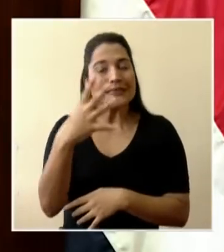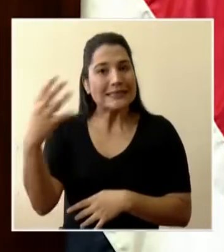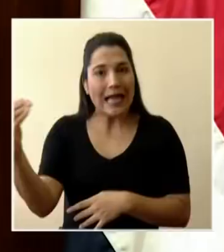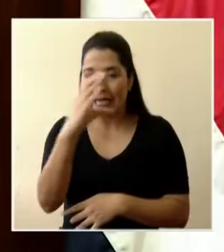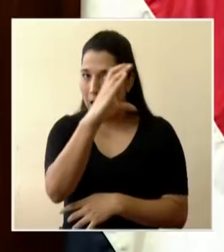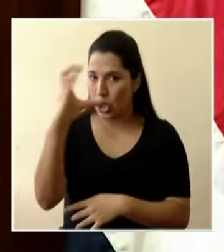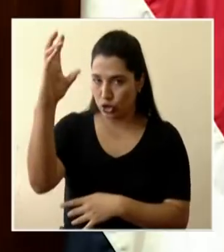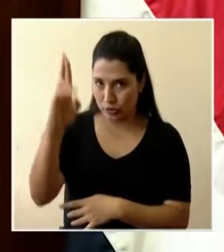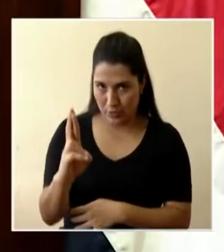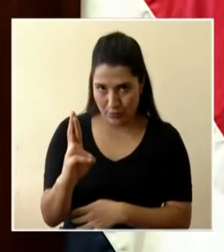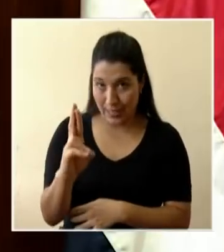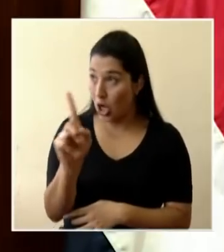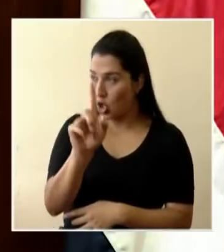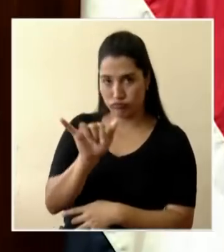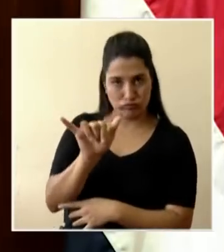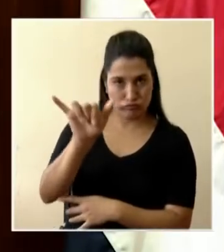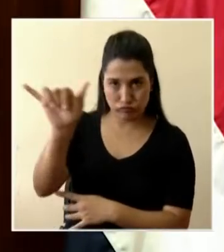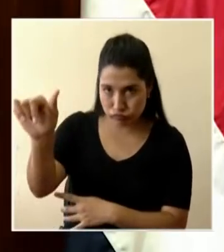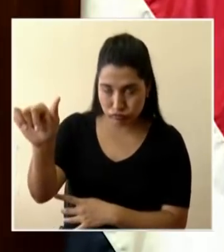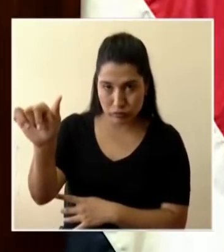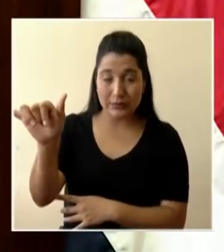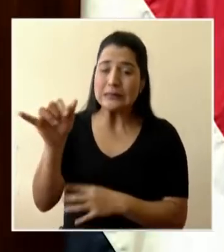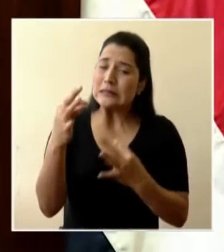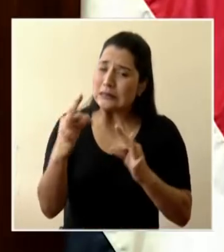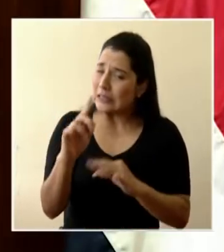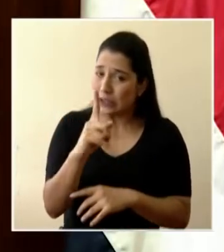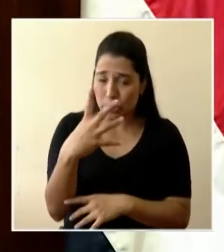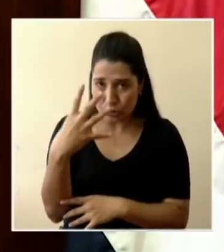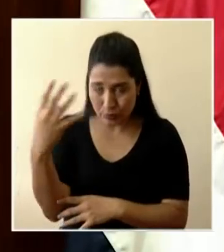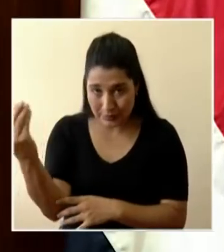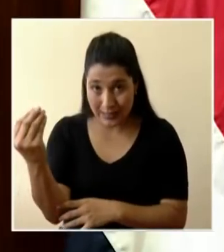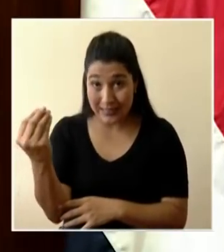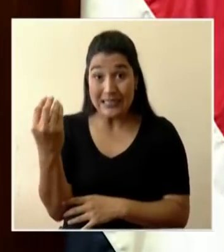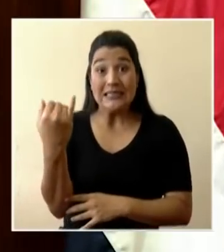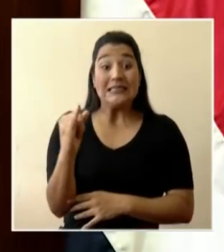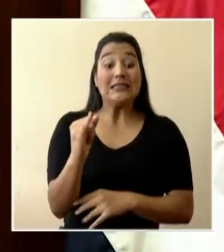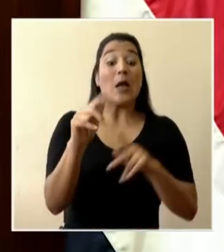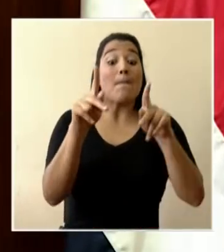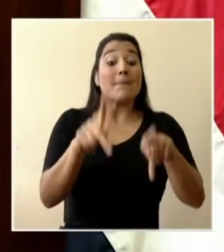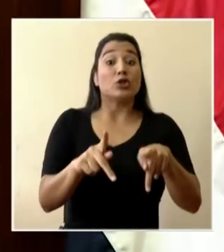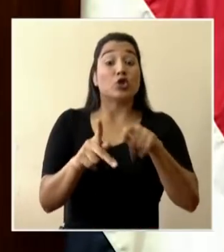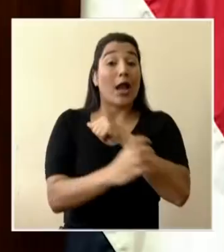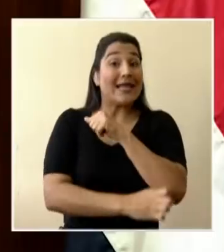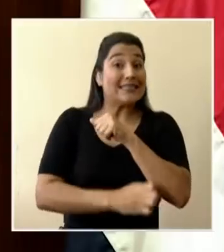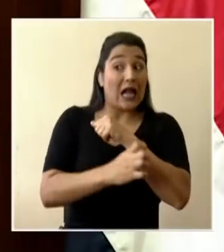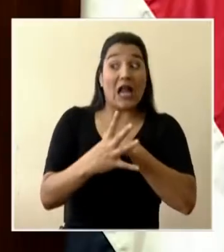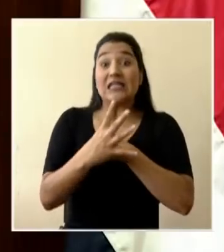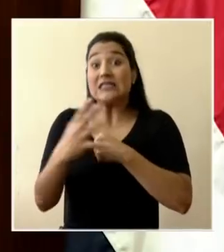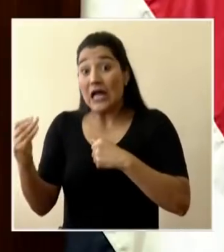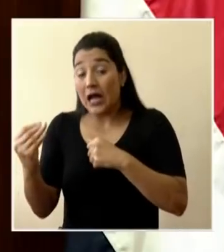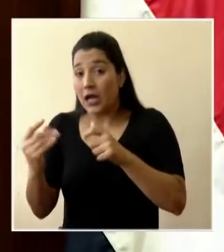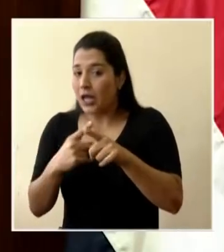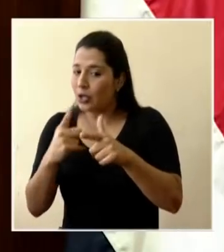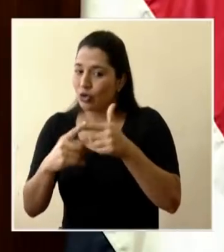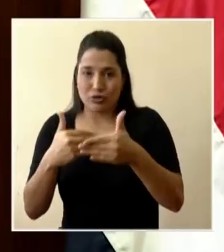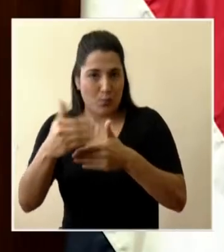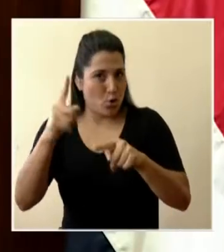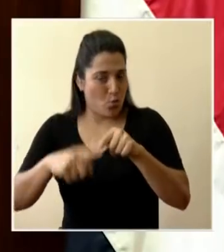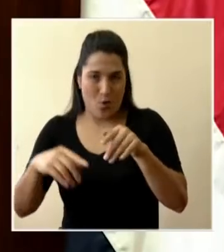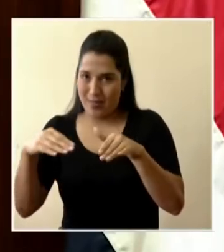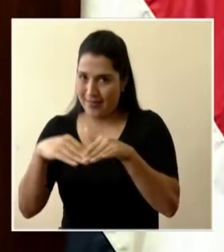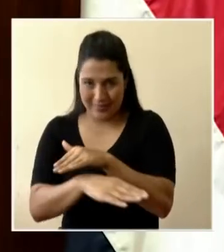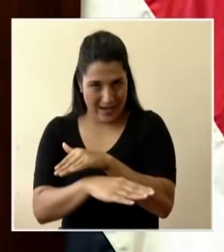no viaje. Si es una persona extranjera y sale del territorio nacional, se le impondrá un impedimento de entrada en el cual se establece el no